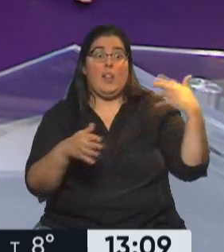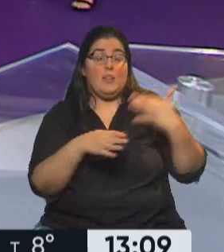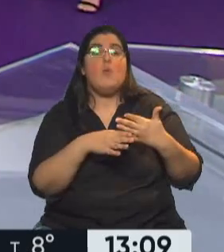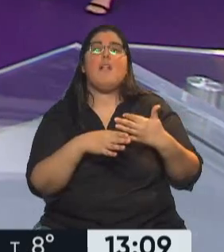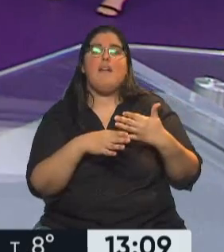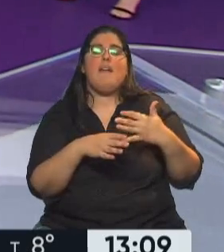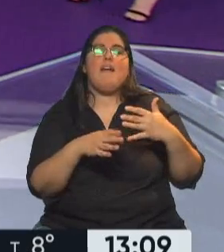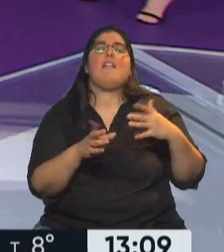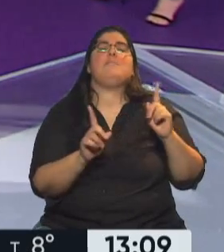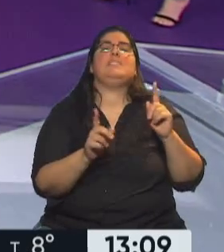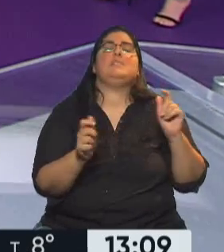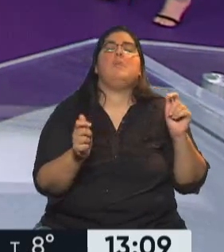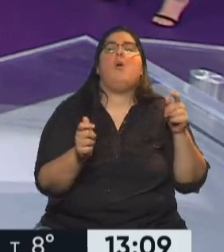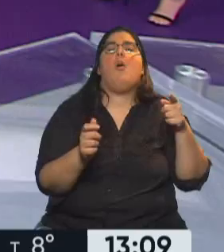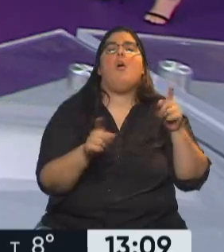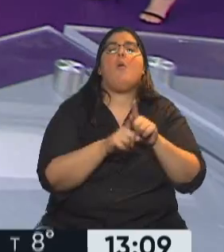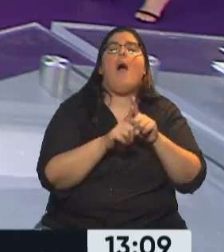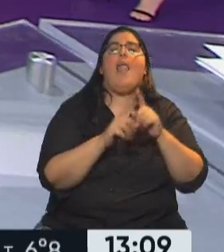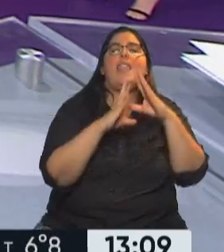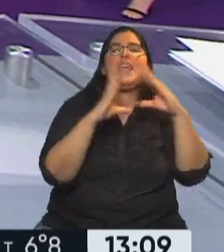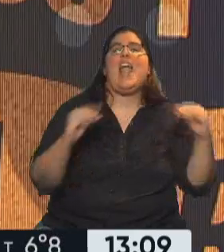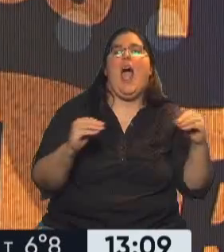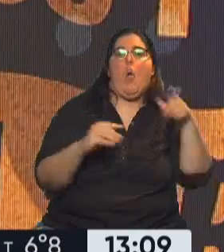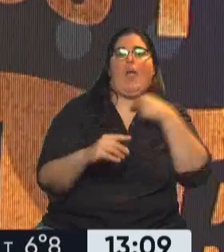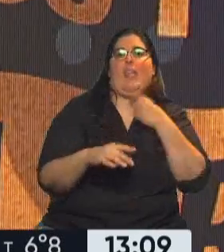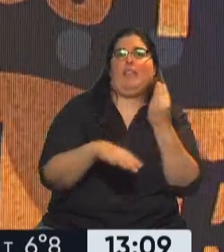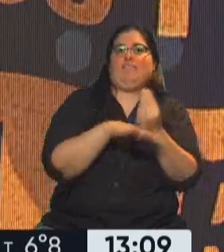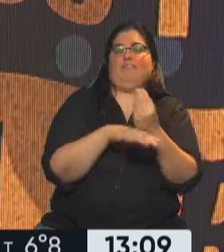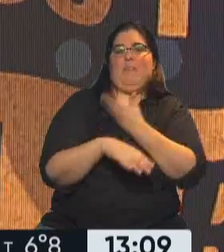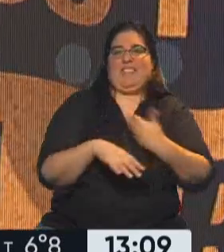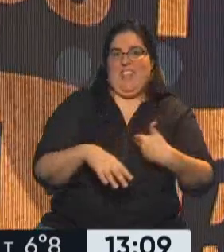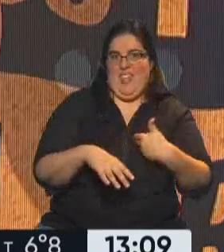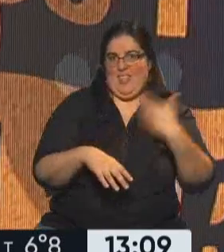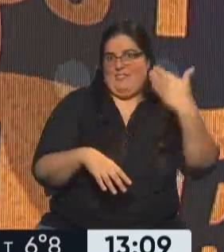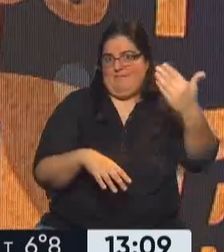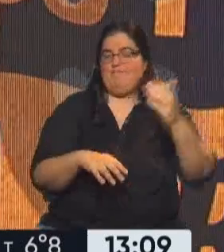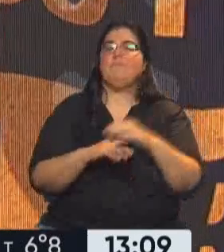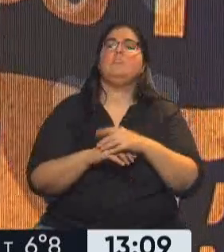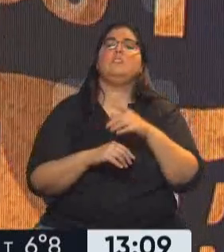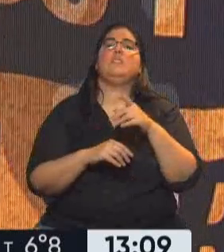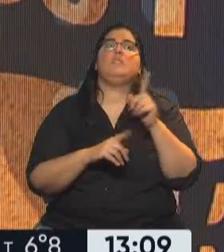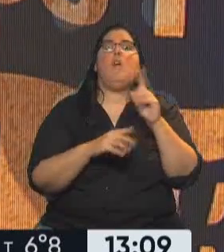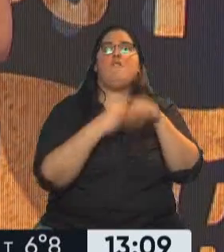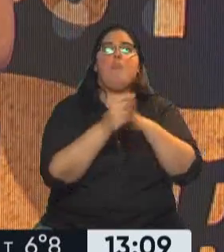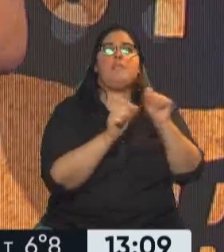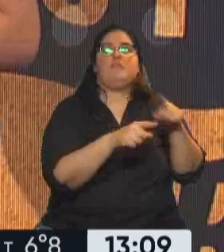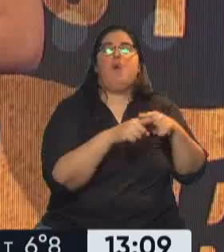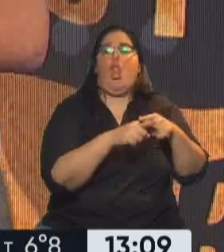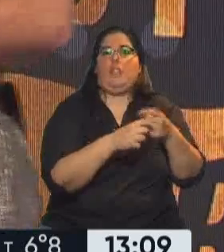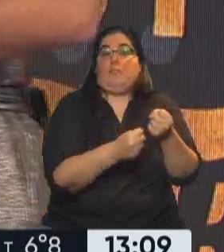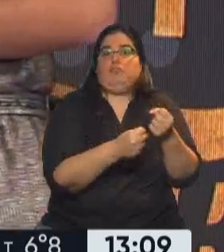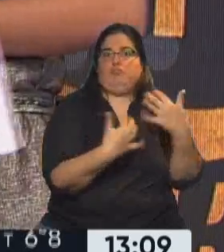la candidatura presidencial por Nicaragua y que viene, como dice Rulo, de una familia importante de peso político en ese